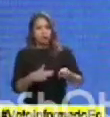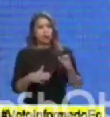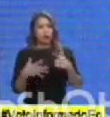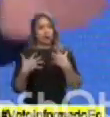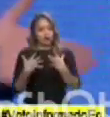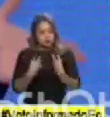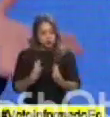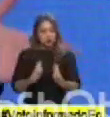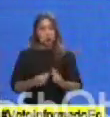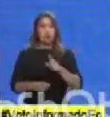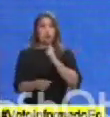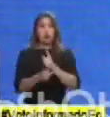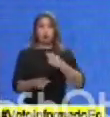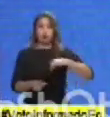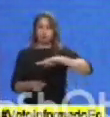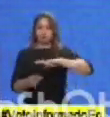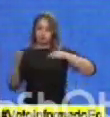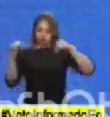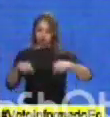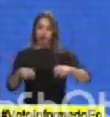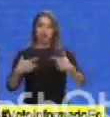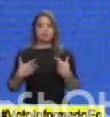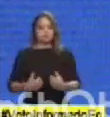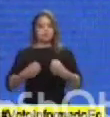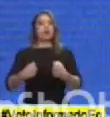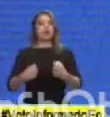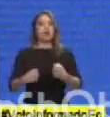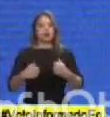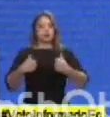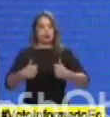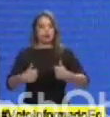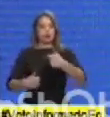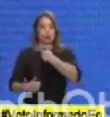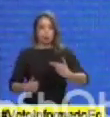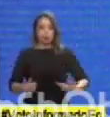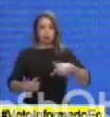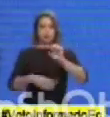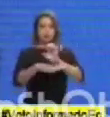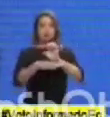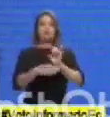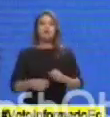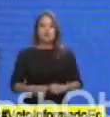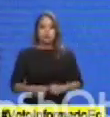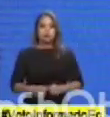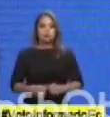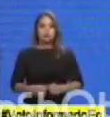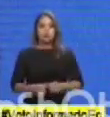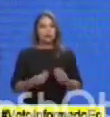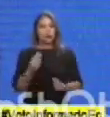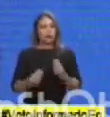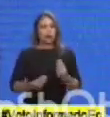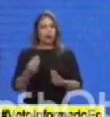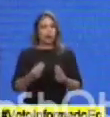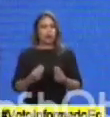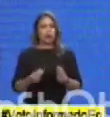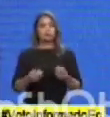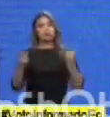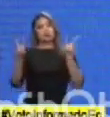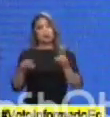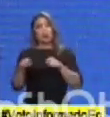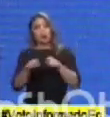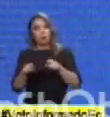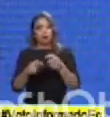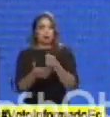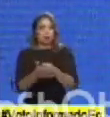por eso los estamos aquí con valentía nos presentamos ante ustedes como candidatos a la presidencia de la República Qué se puede hacer por ejemplo si hablamos de compras públicas en el